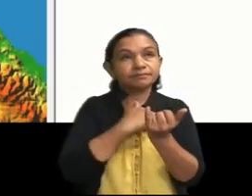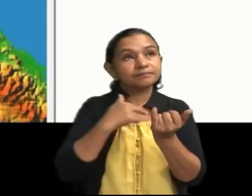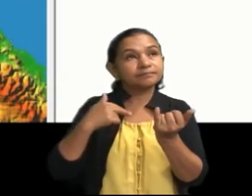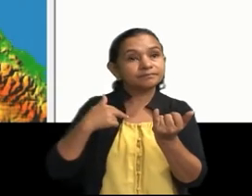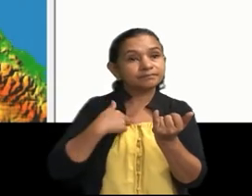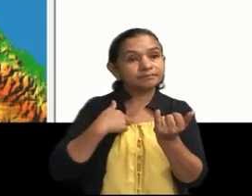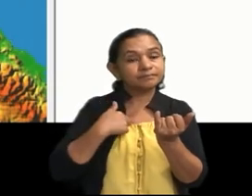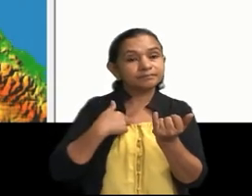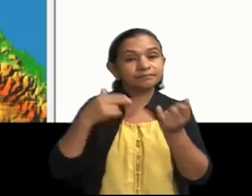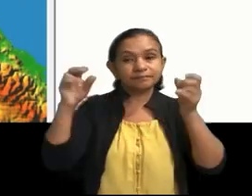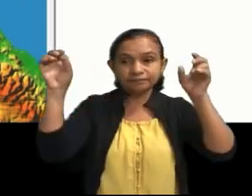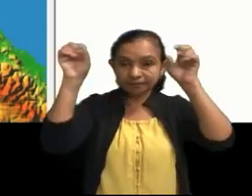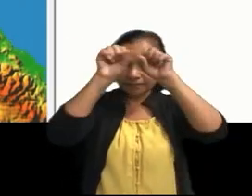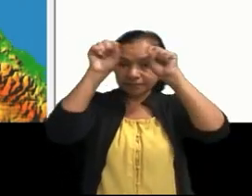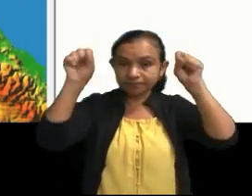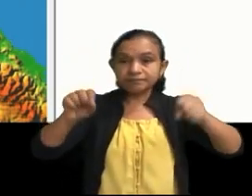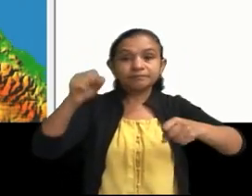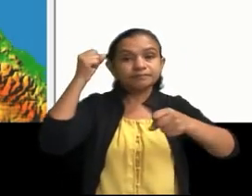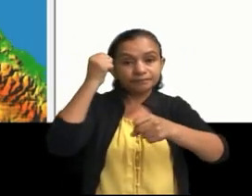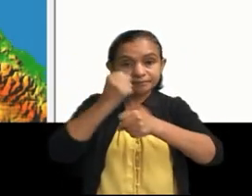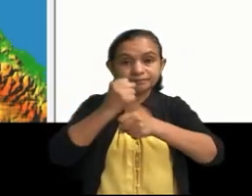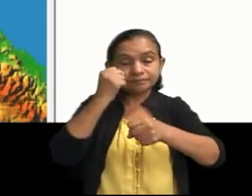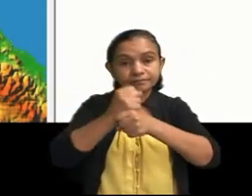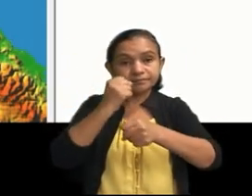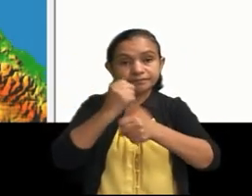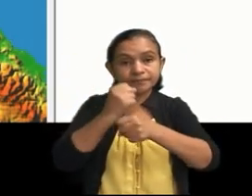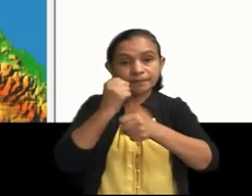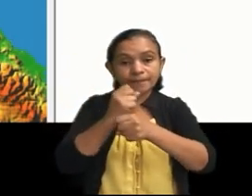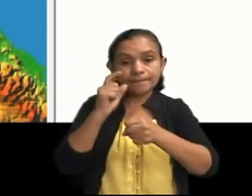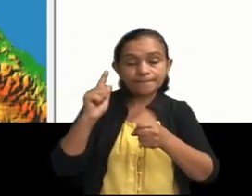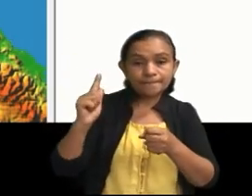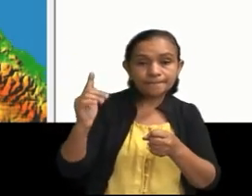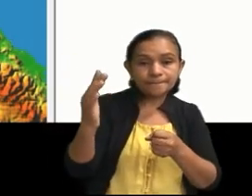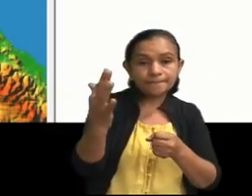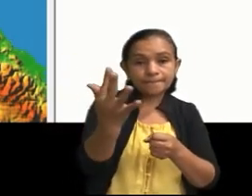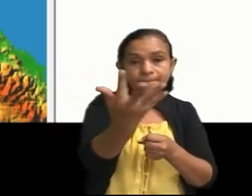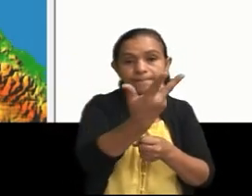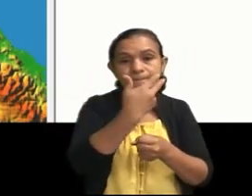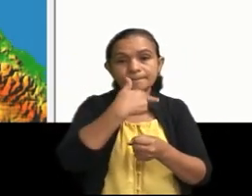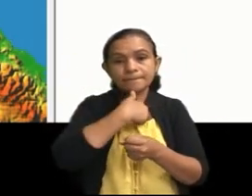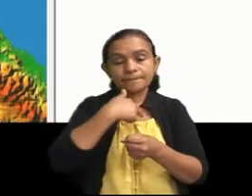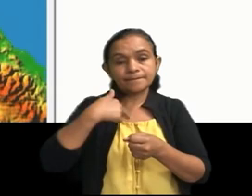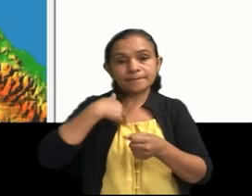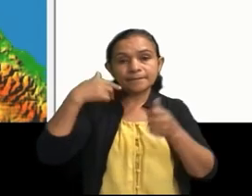la capacitación en el trabajo. Entonces nosotros ahora